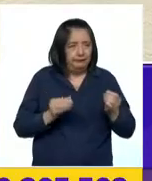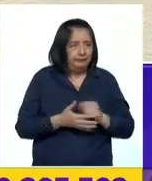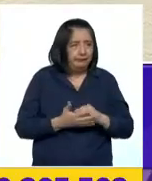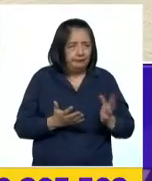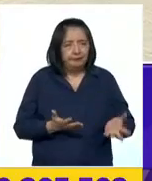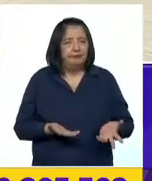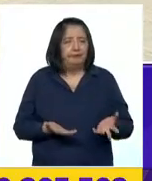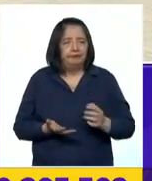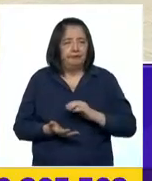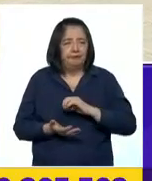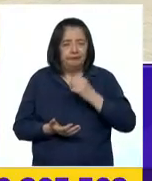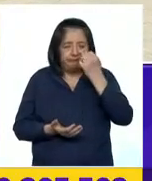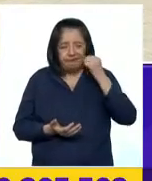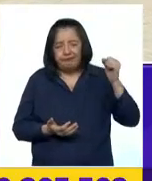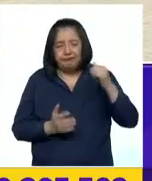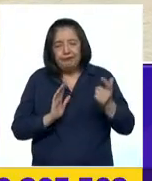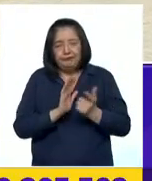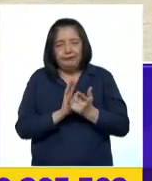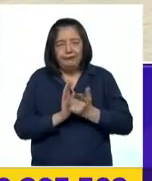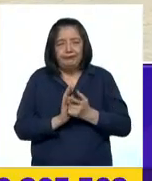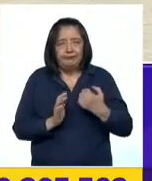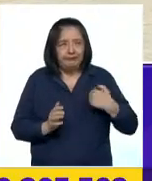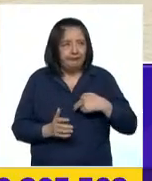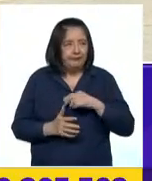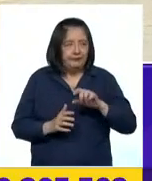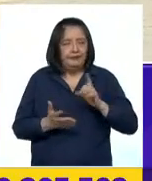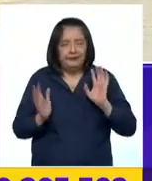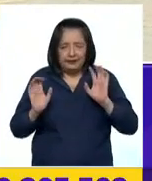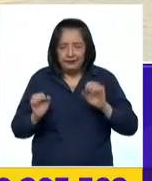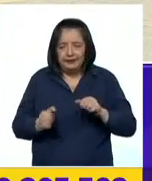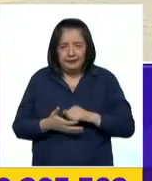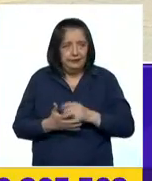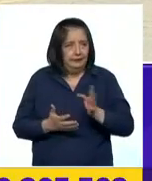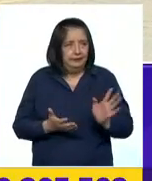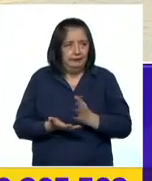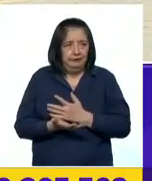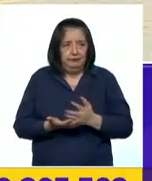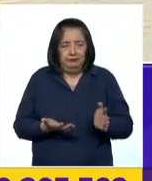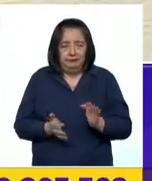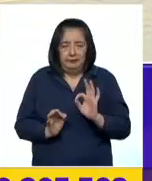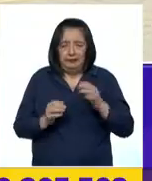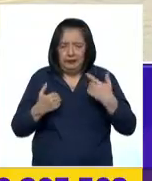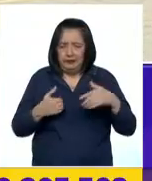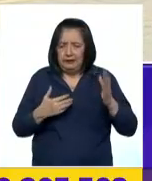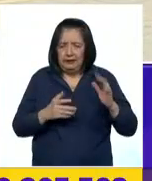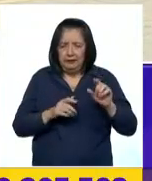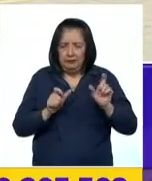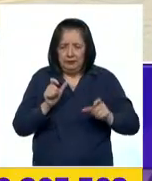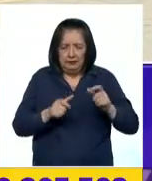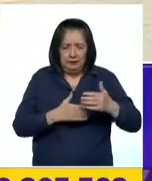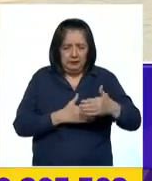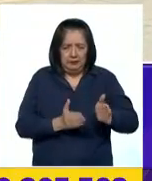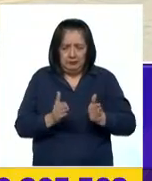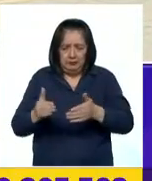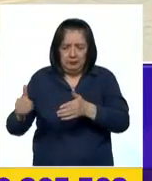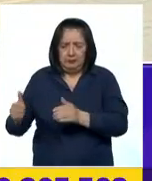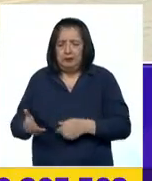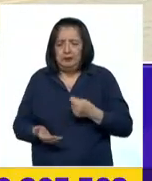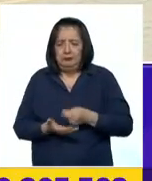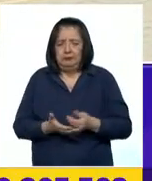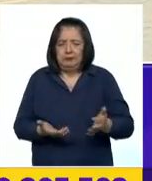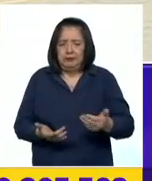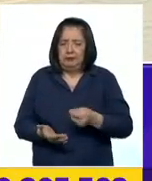criminal, el cual le estamos haciendo bastante daño porque no ejercen. Ellos habían lotizado toda esta parte,